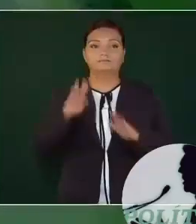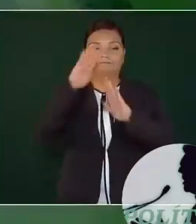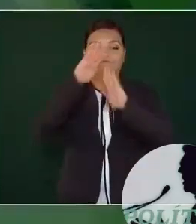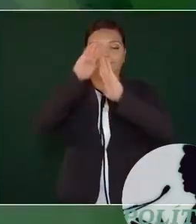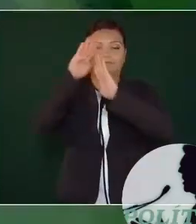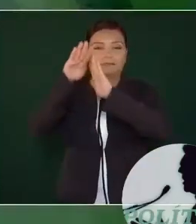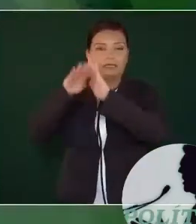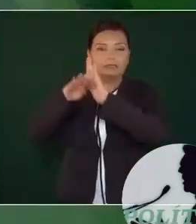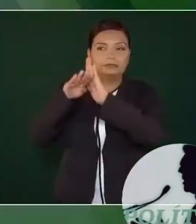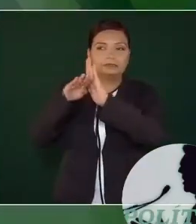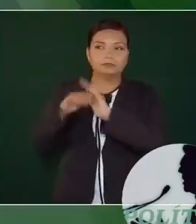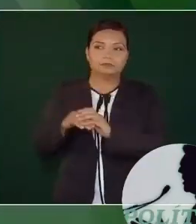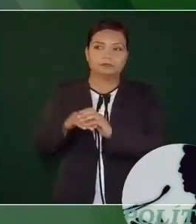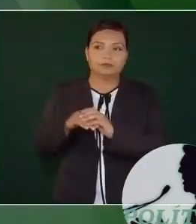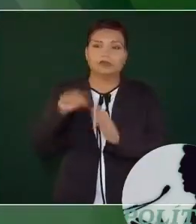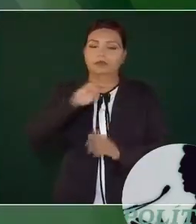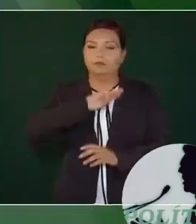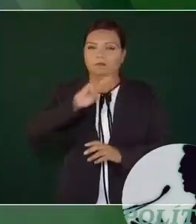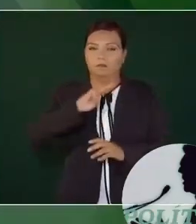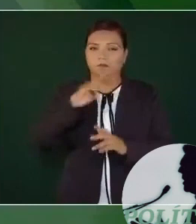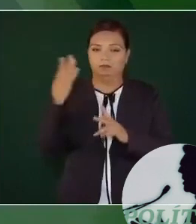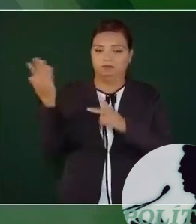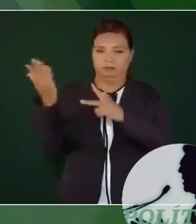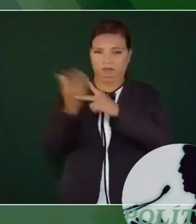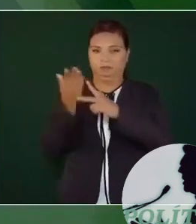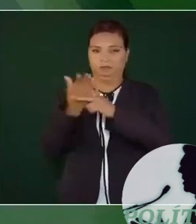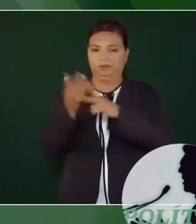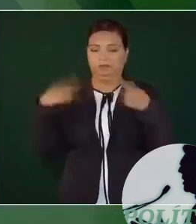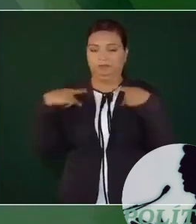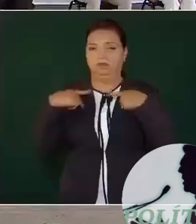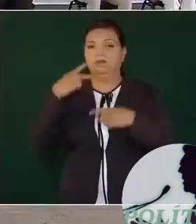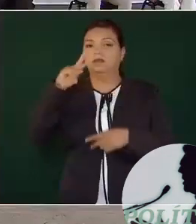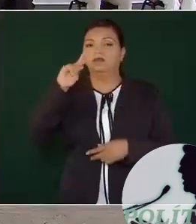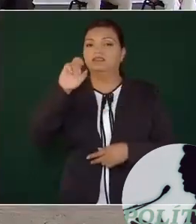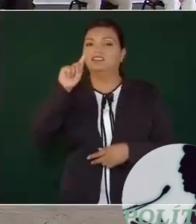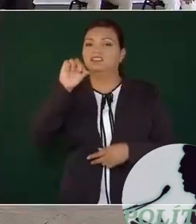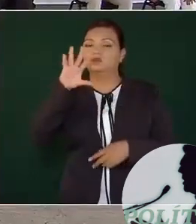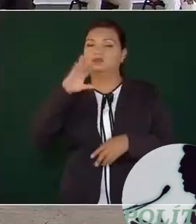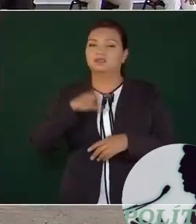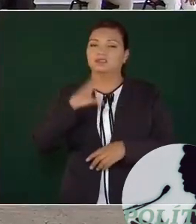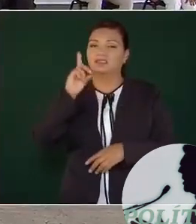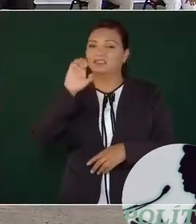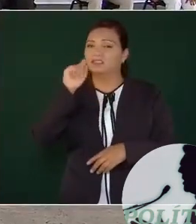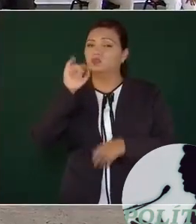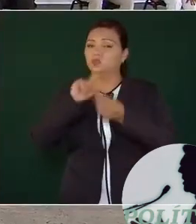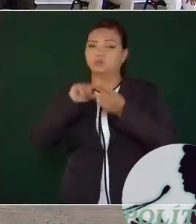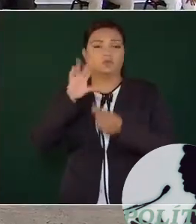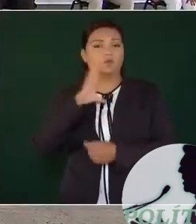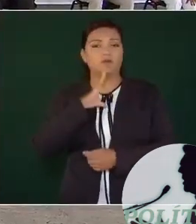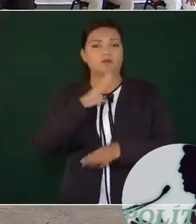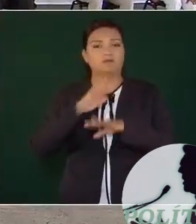bajado el homicidio, que este es uno de los delitos en donde no